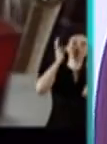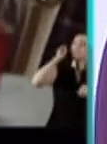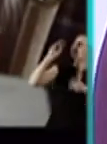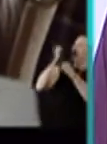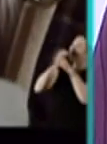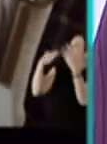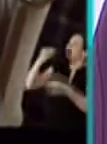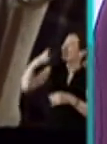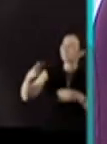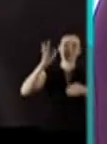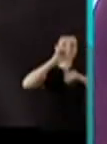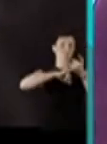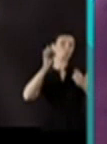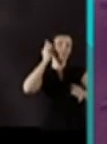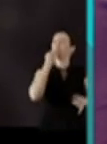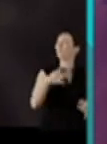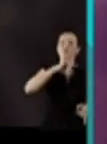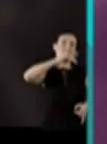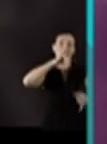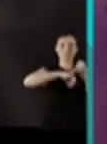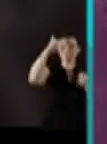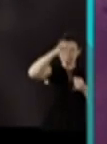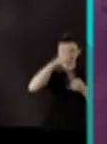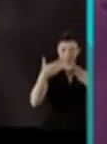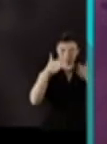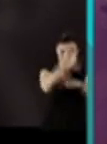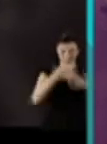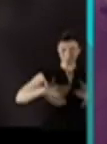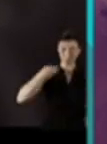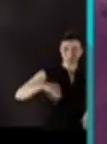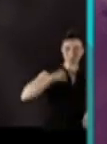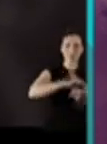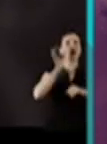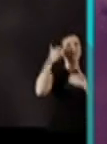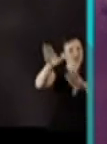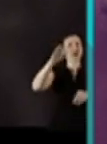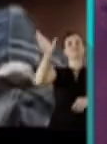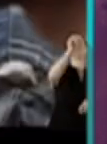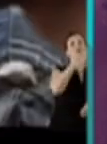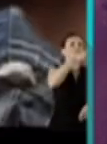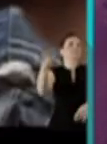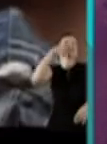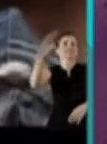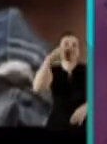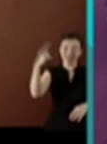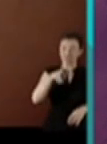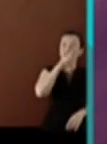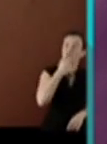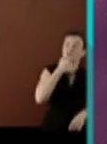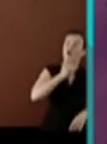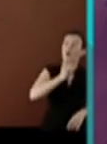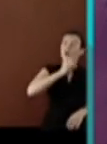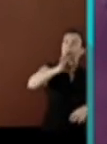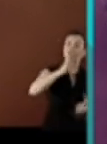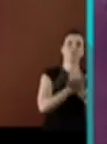trabajando tienes que reconocer tienes que además hacer un proceso muy doloroso y muy difícil denunciar